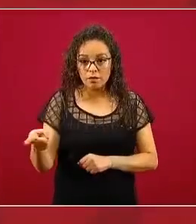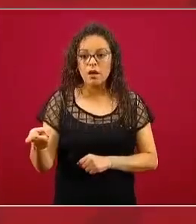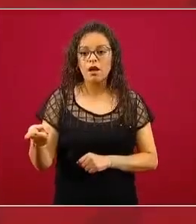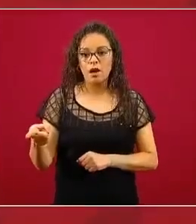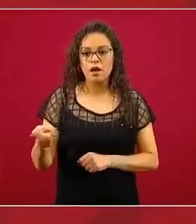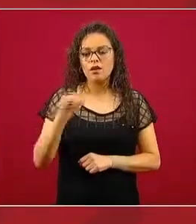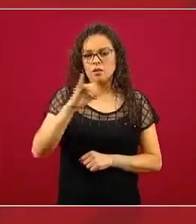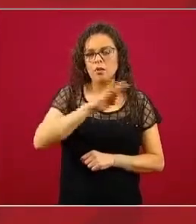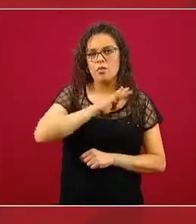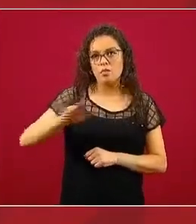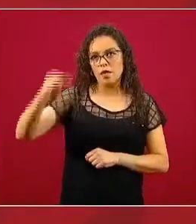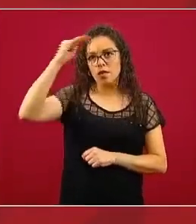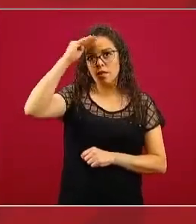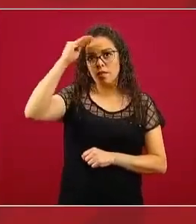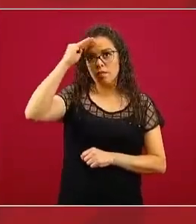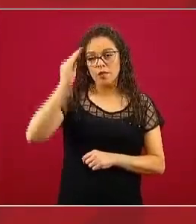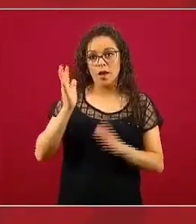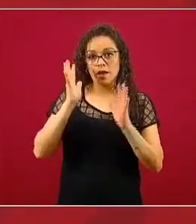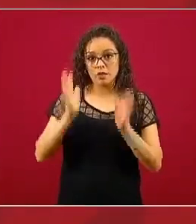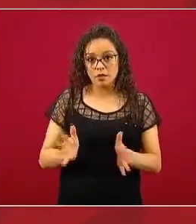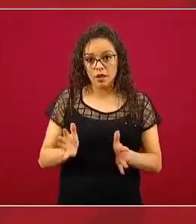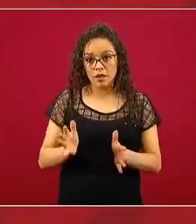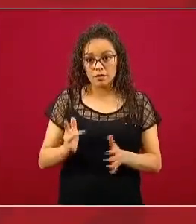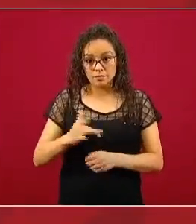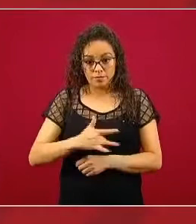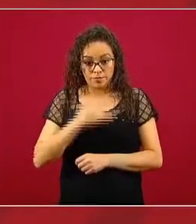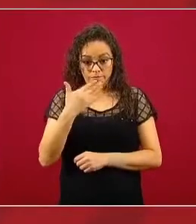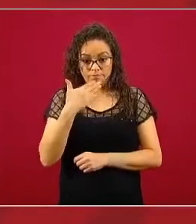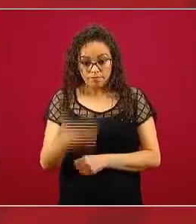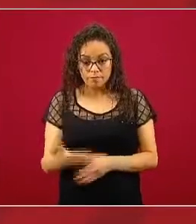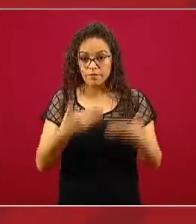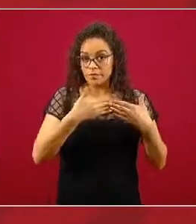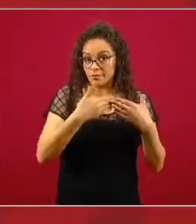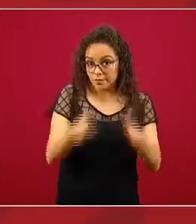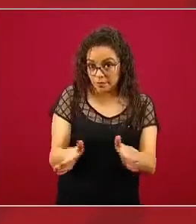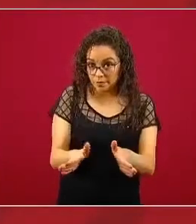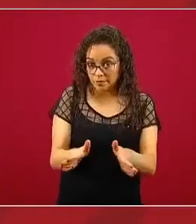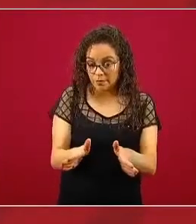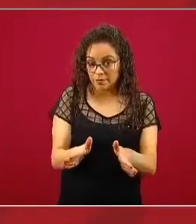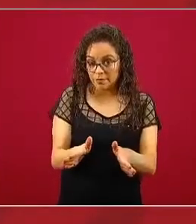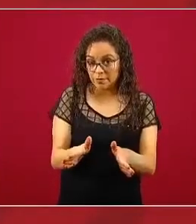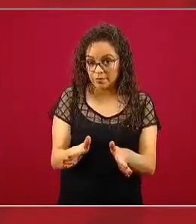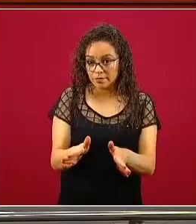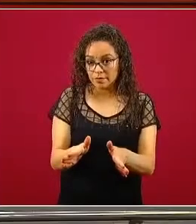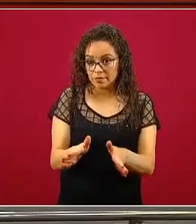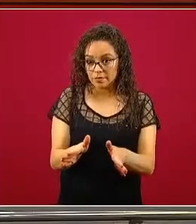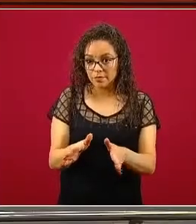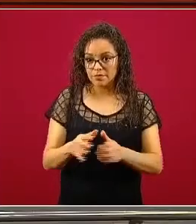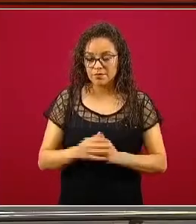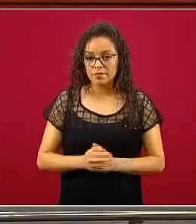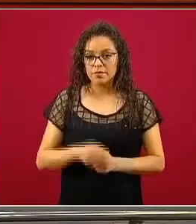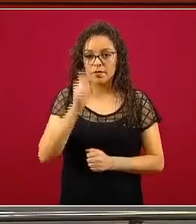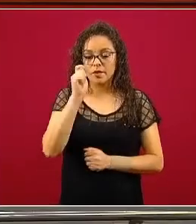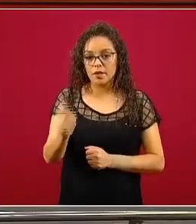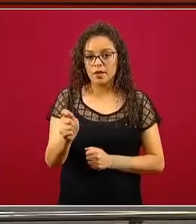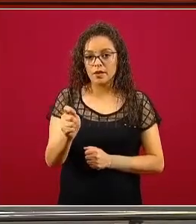conduzca a pensar que es apropiado para ellos abrir, dadas las restricciones que impone